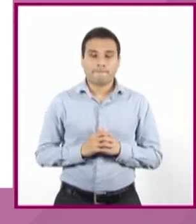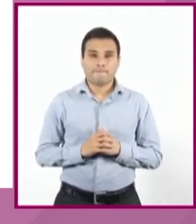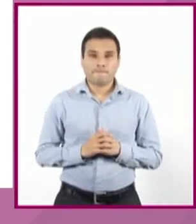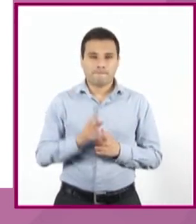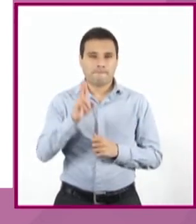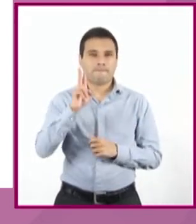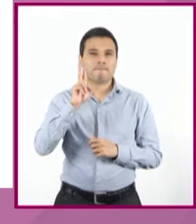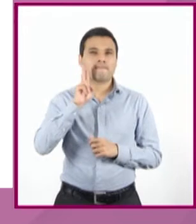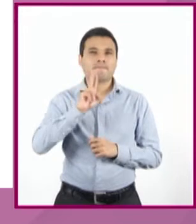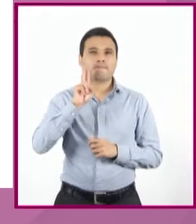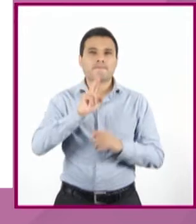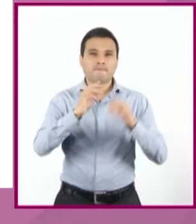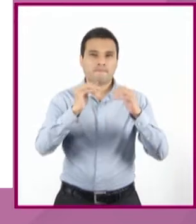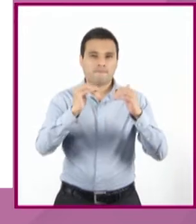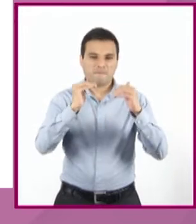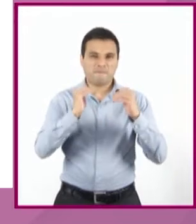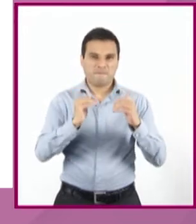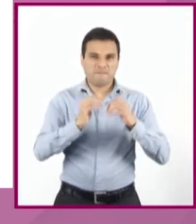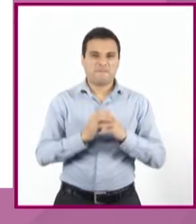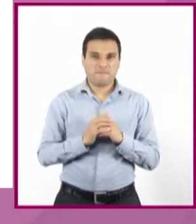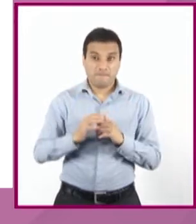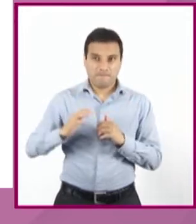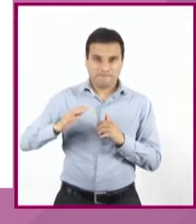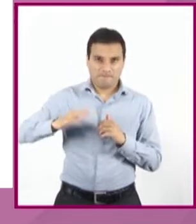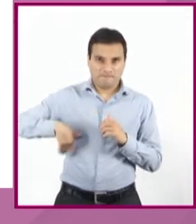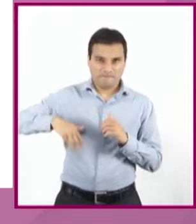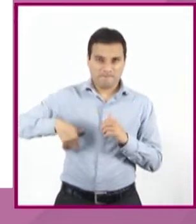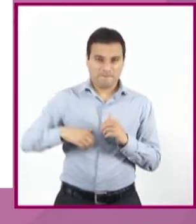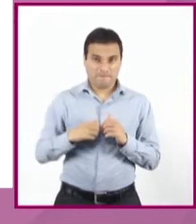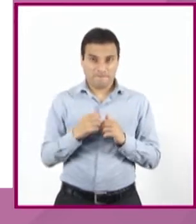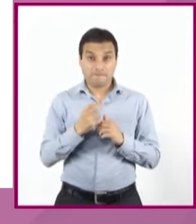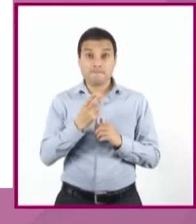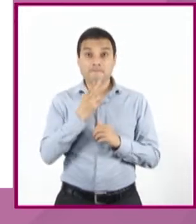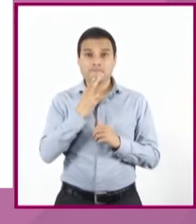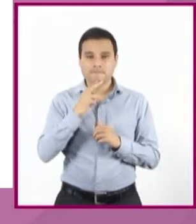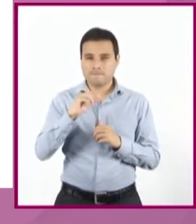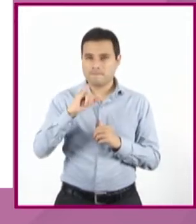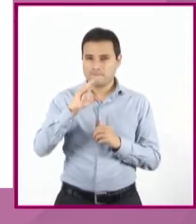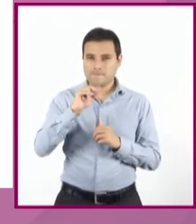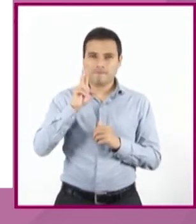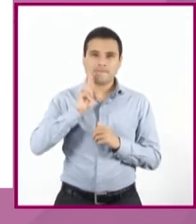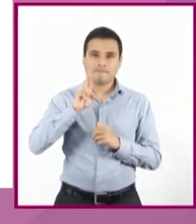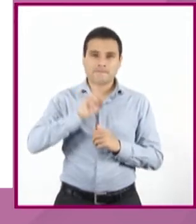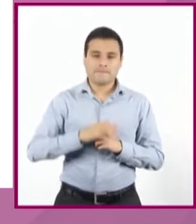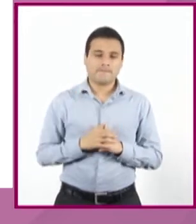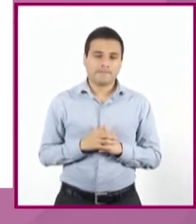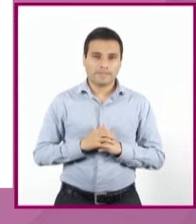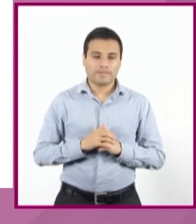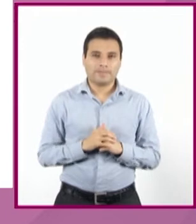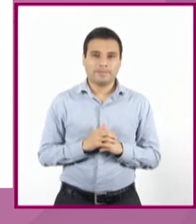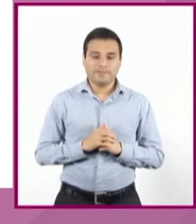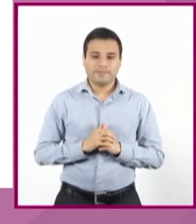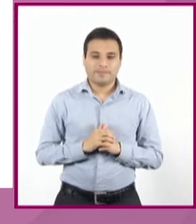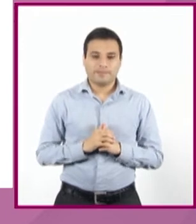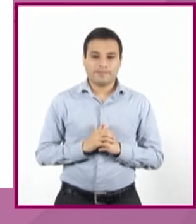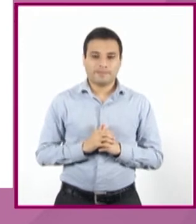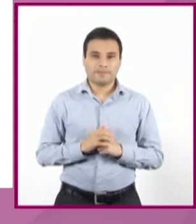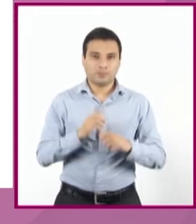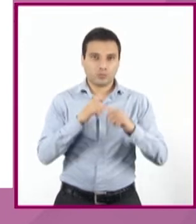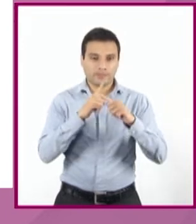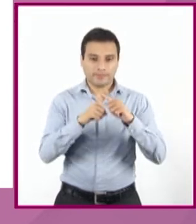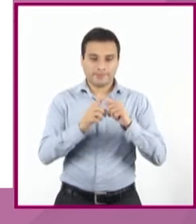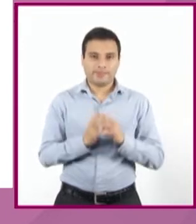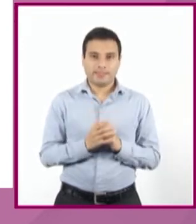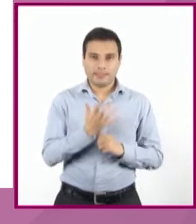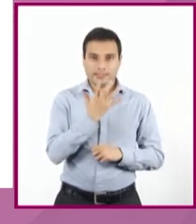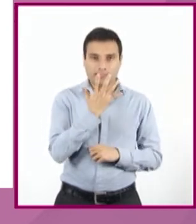Vamos a comprobar si las operaciones anteriores funcionan para el segundo término de la sucesión. Multiplicamos 5